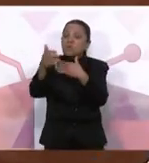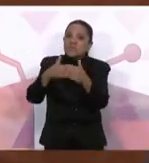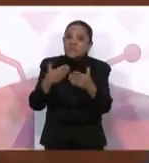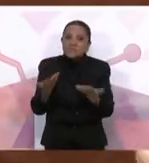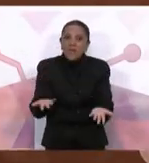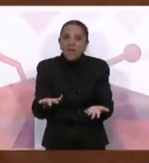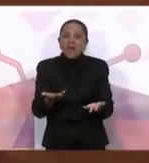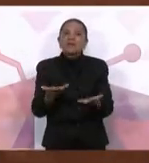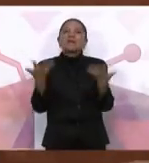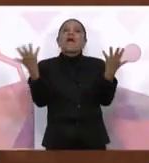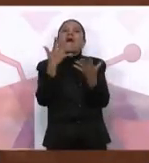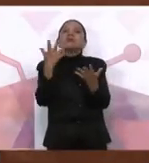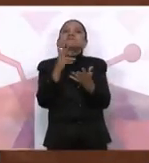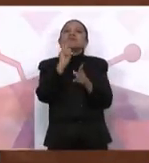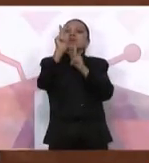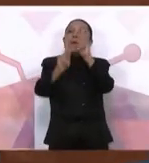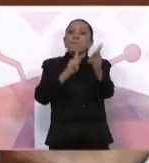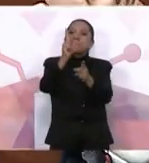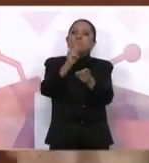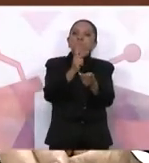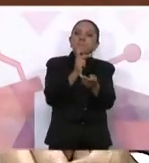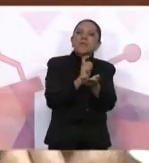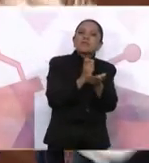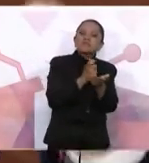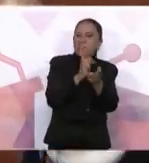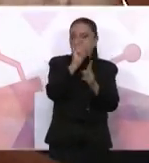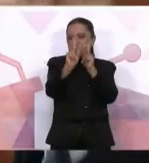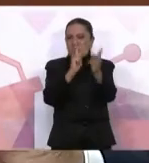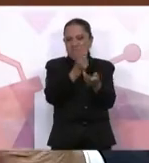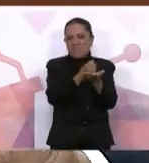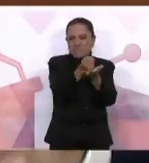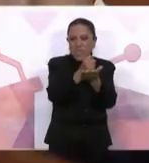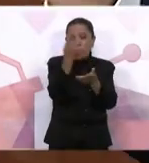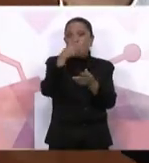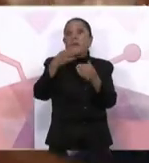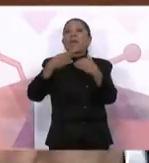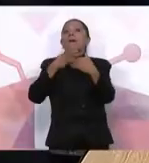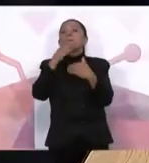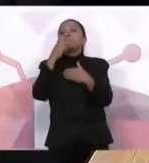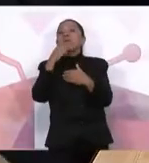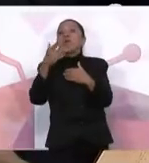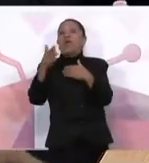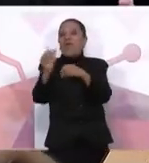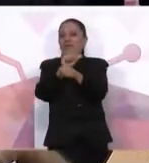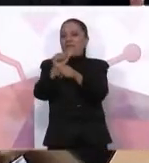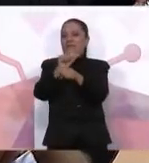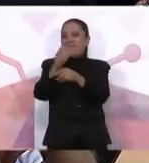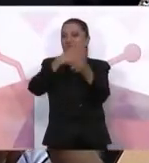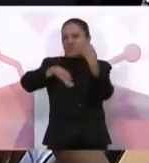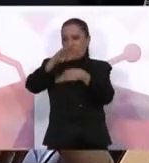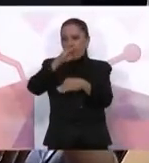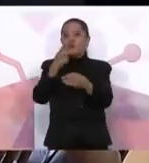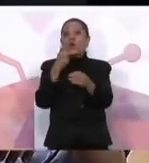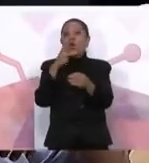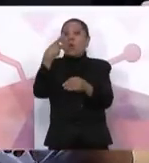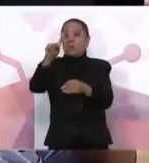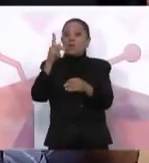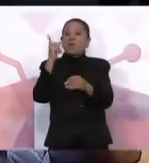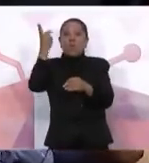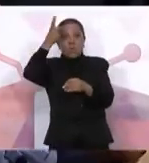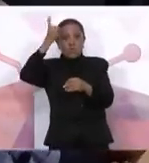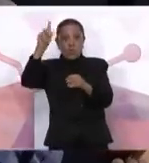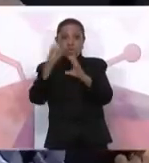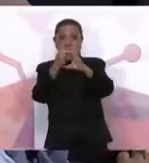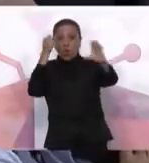para que se mejoren las unidades dar auditorías y también premiar al transportista que cumple y tiene bien en